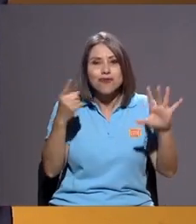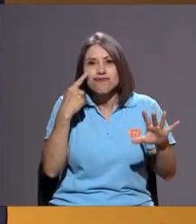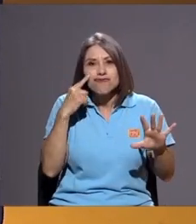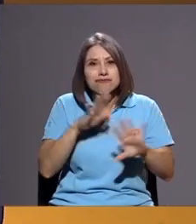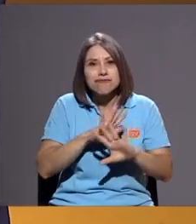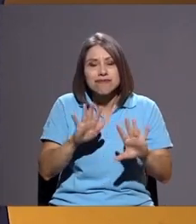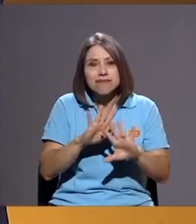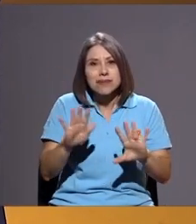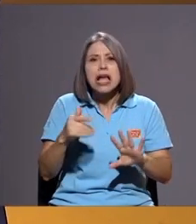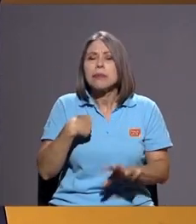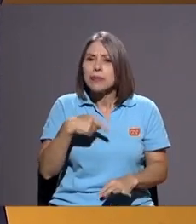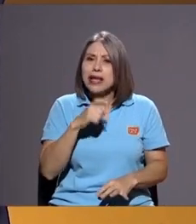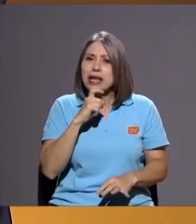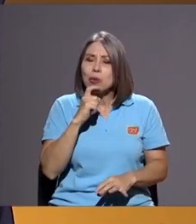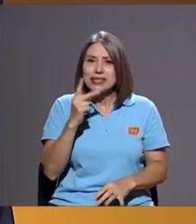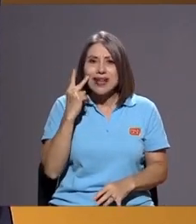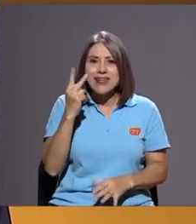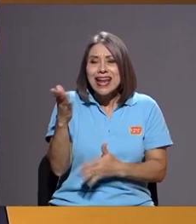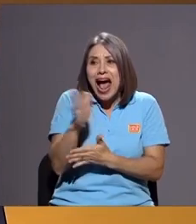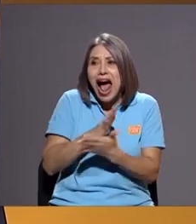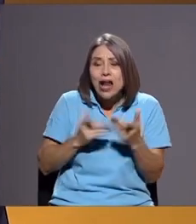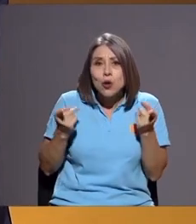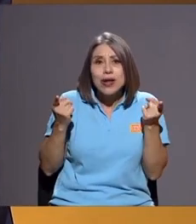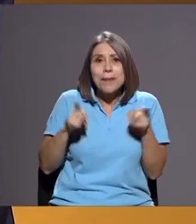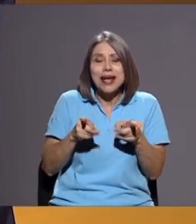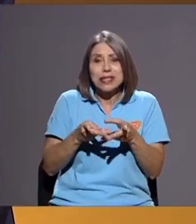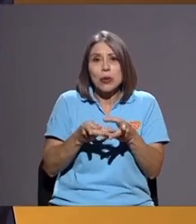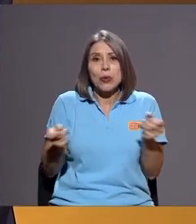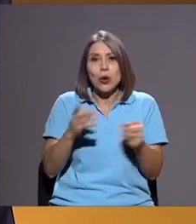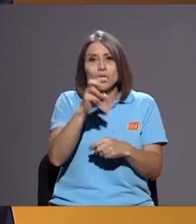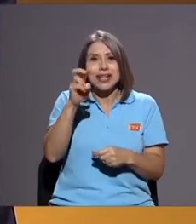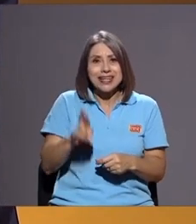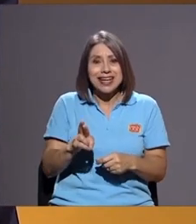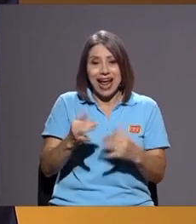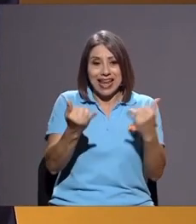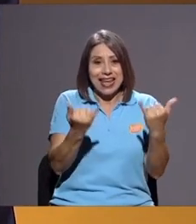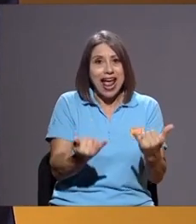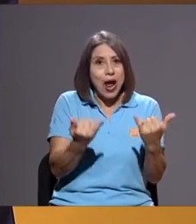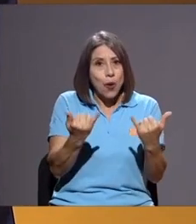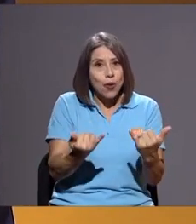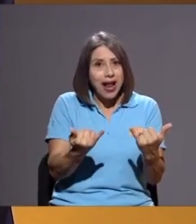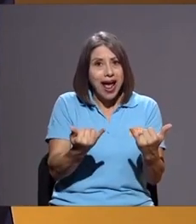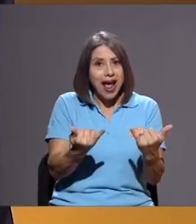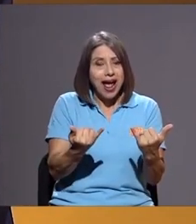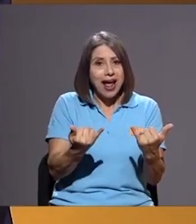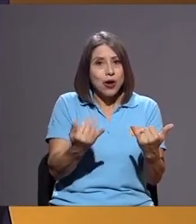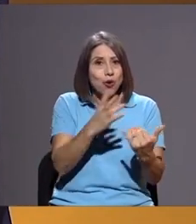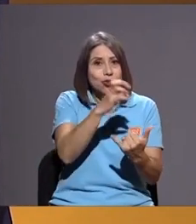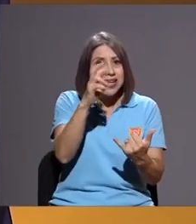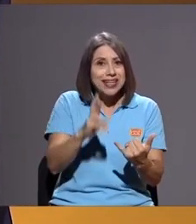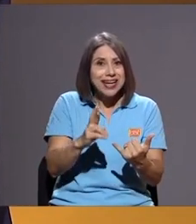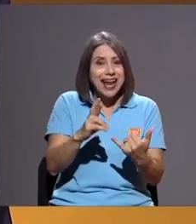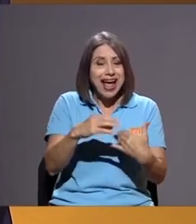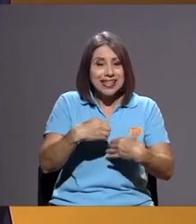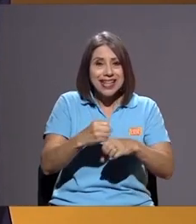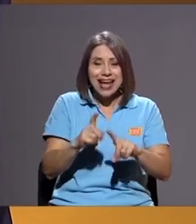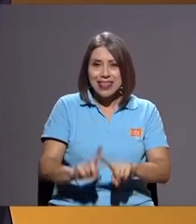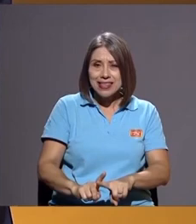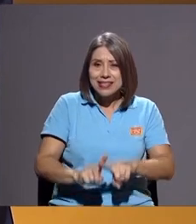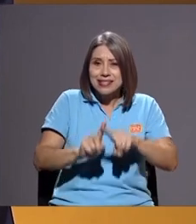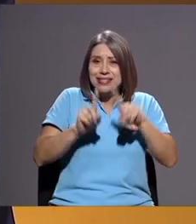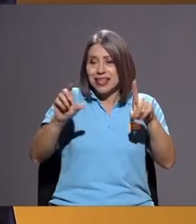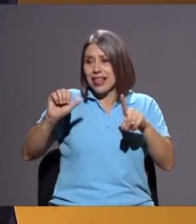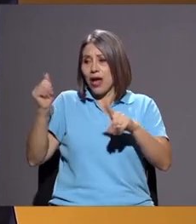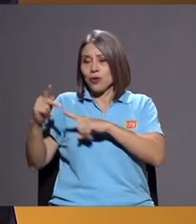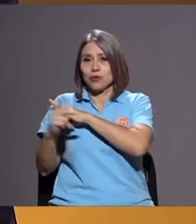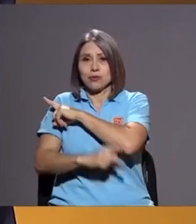mucho ver algo que haga que costa rica ahora sea tan distinta del resto del mundo que merezca la atención del